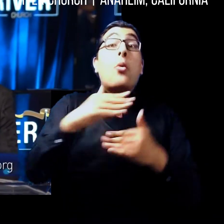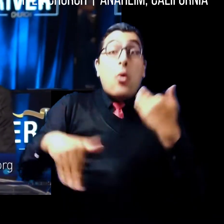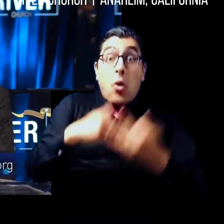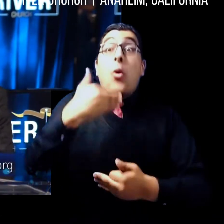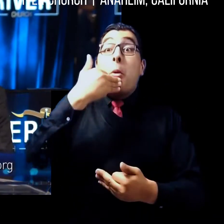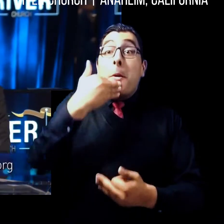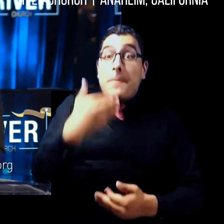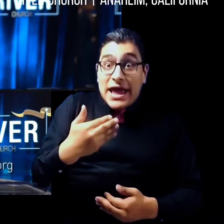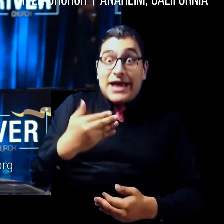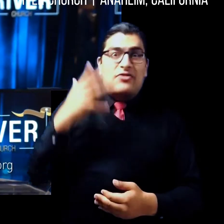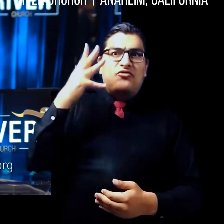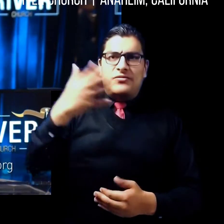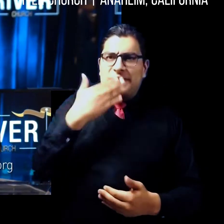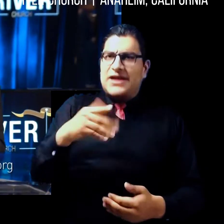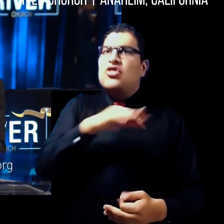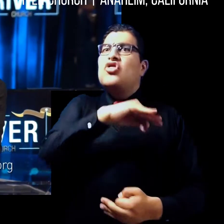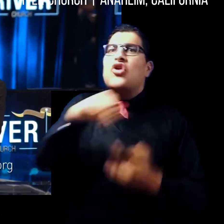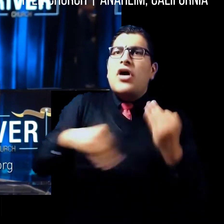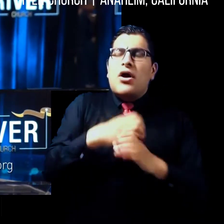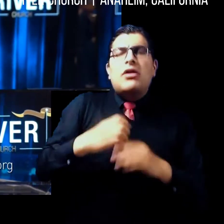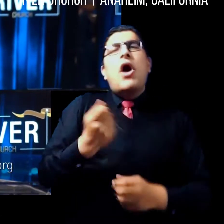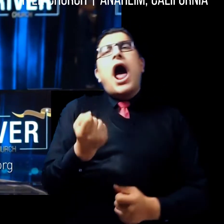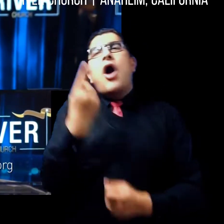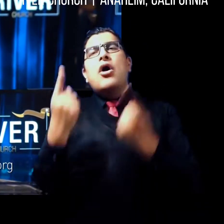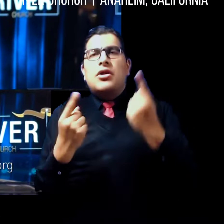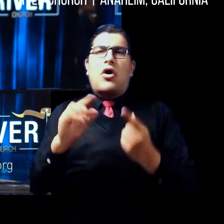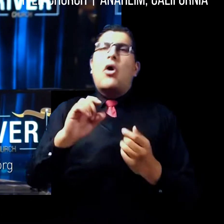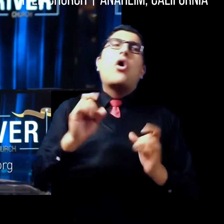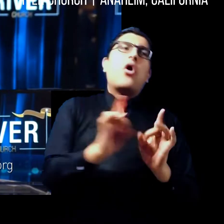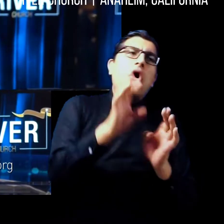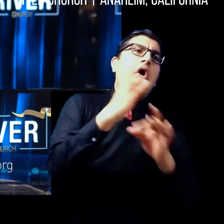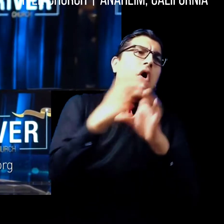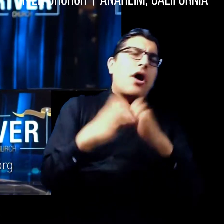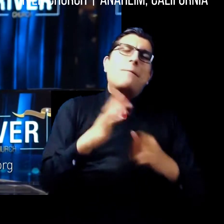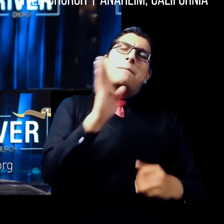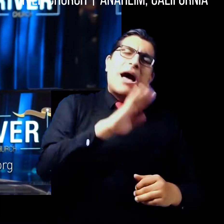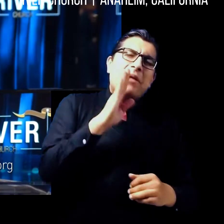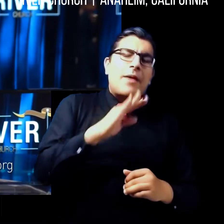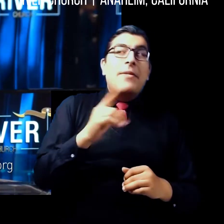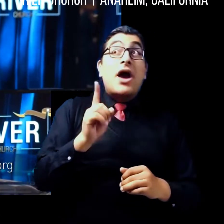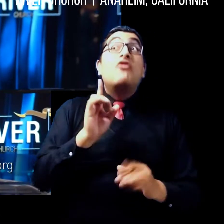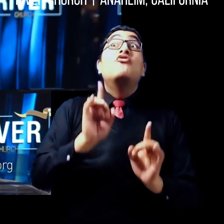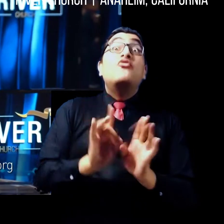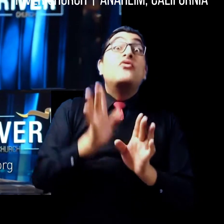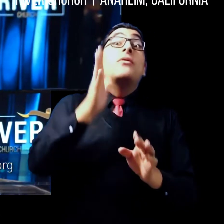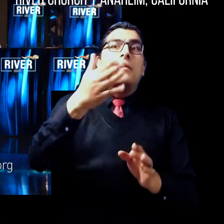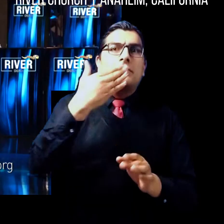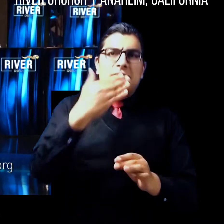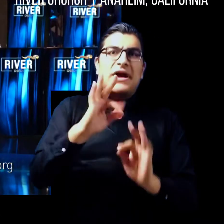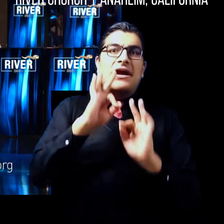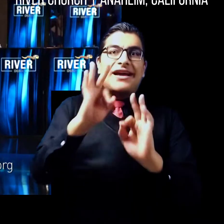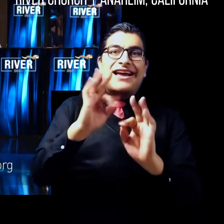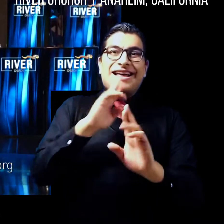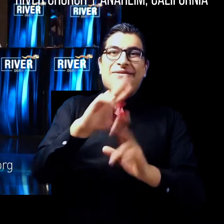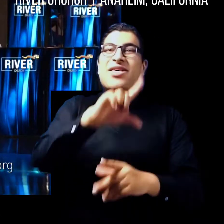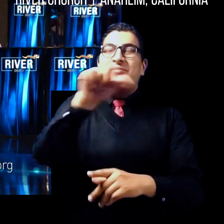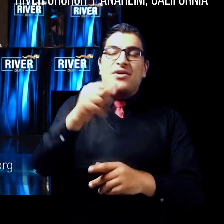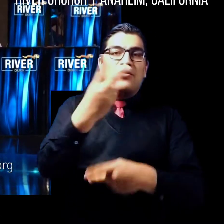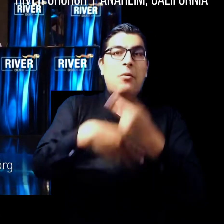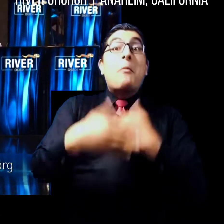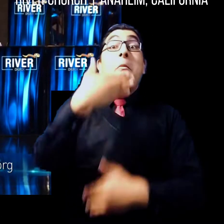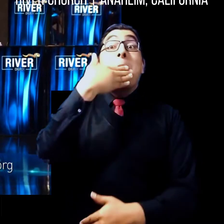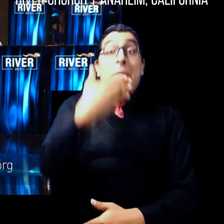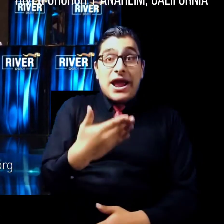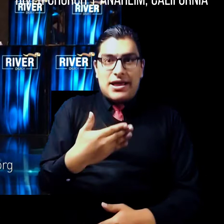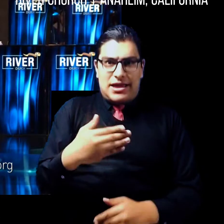las cosas. O sea, dice, hay sucesos aislados que pueden ser malos, pero el resultado final es bueno. Pablo dice, esta